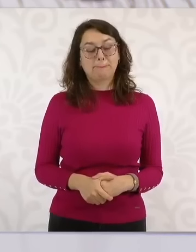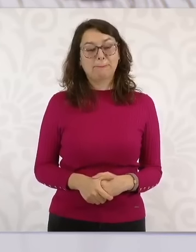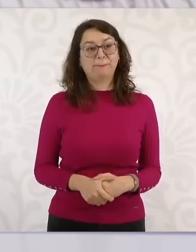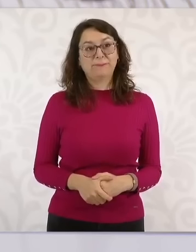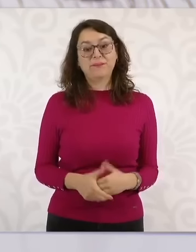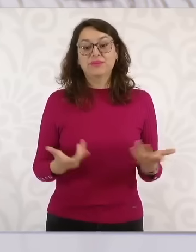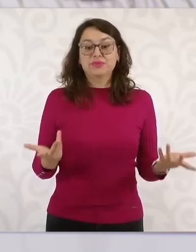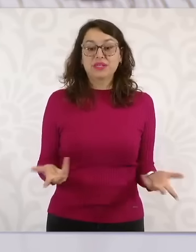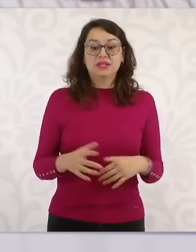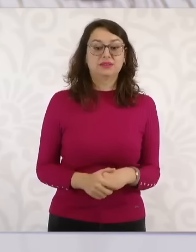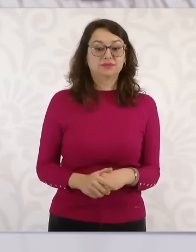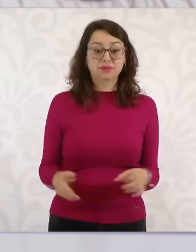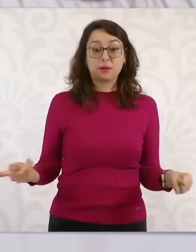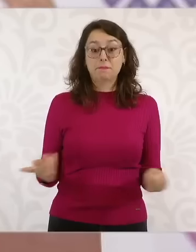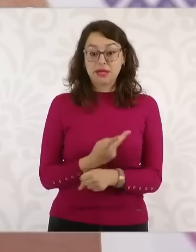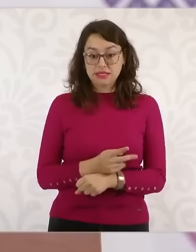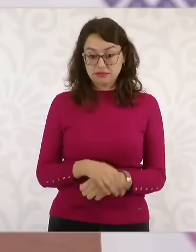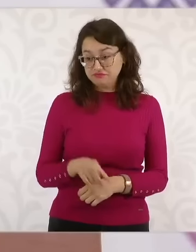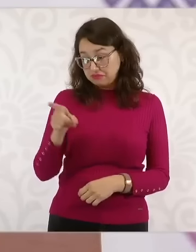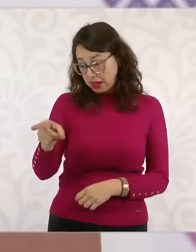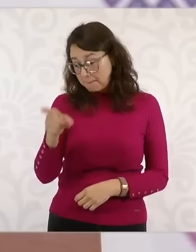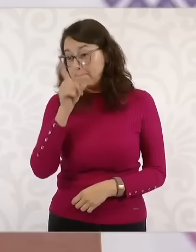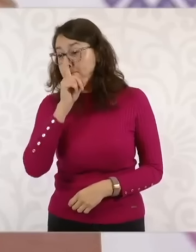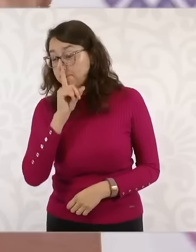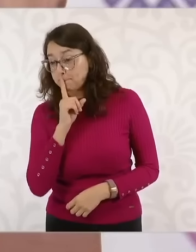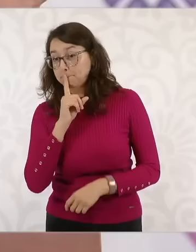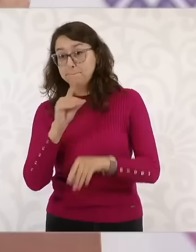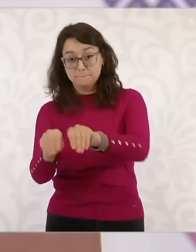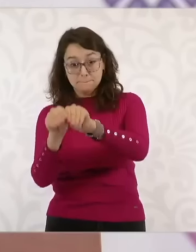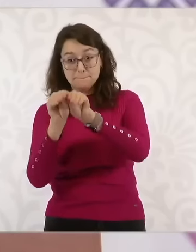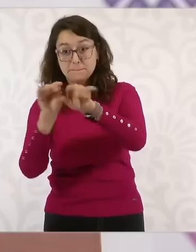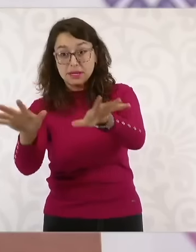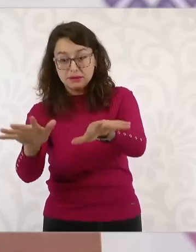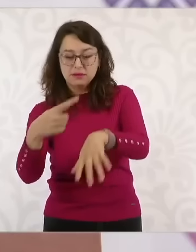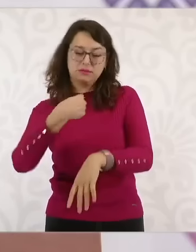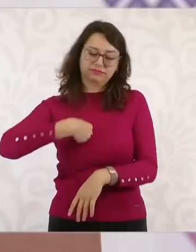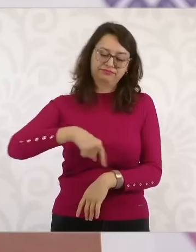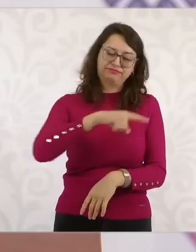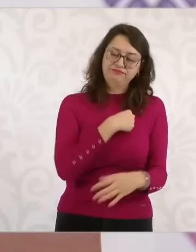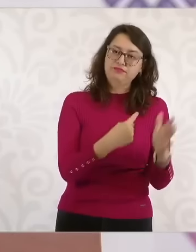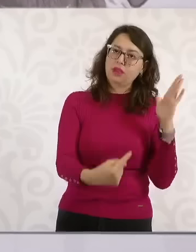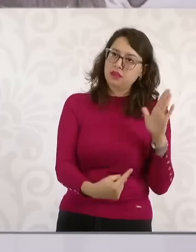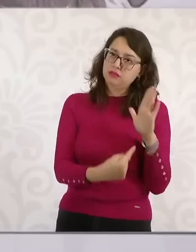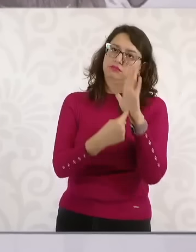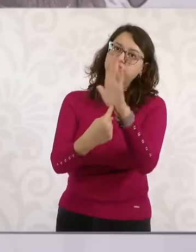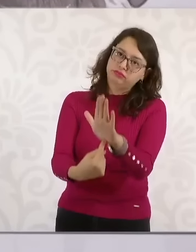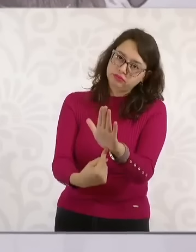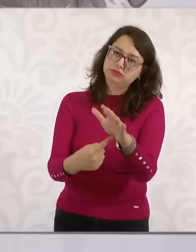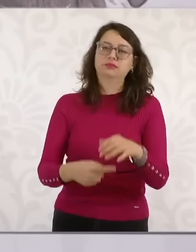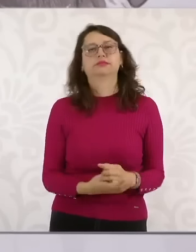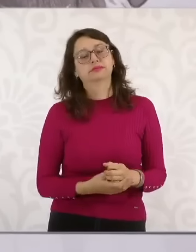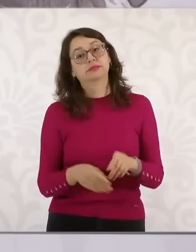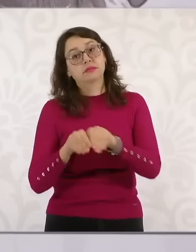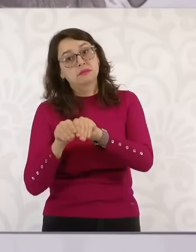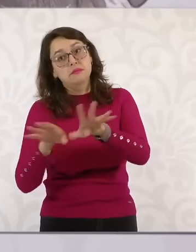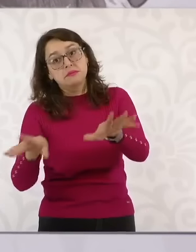¿qué preferimos ser nosotros? Estar desmintiendo. Puede ser muy desgastante, pero es mejor. Porque